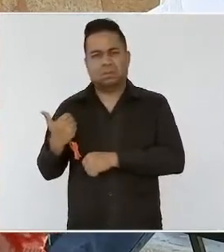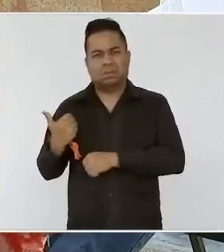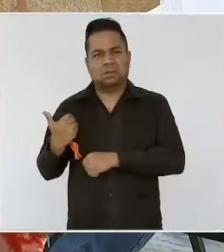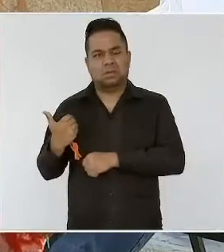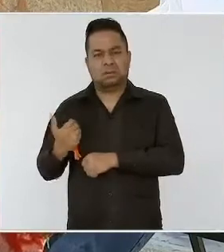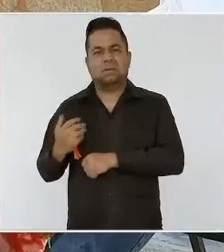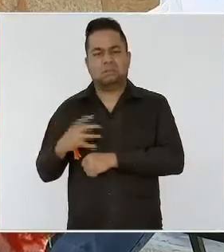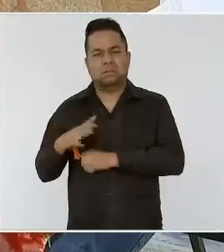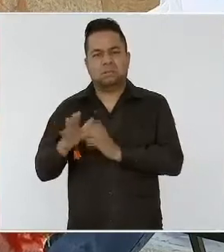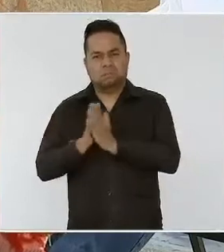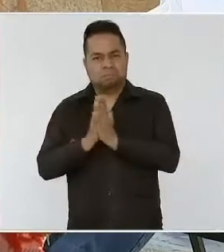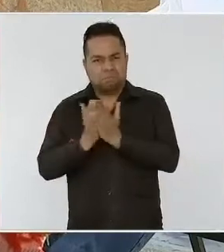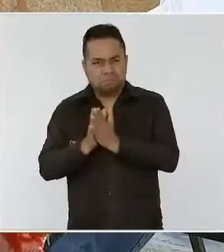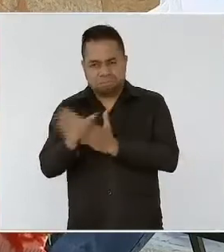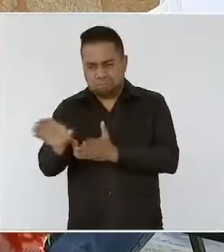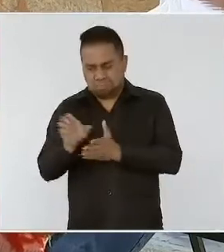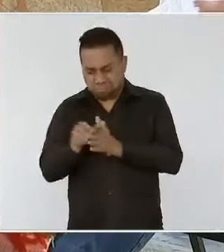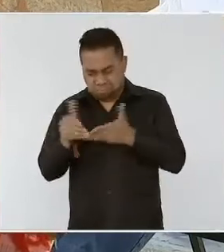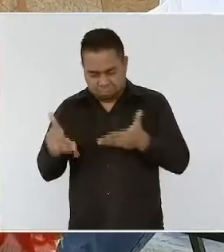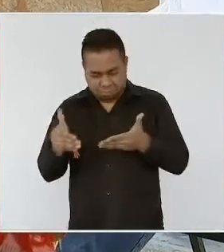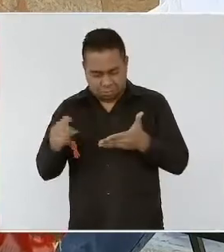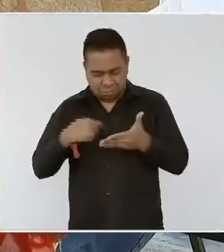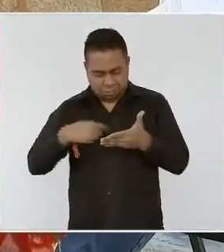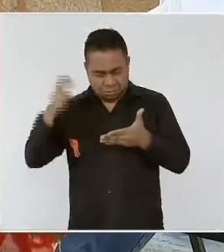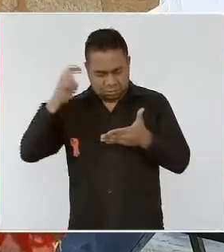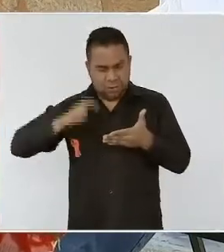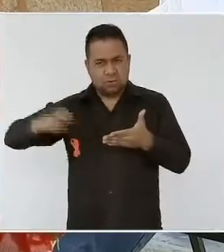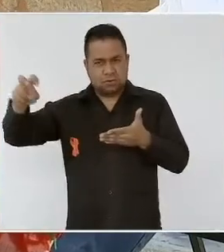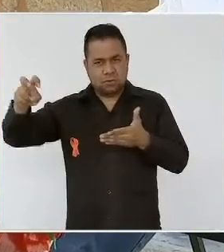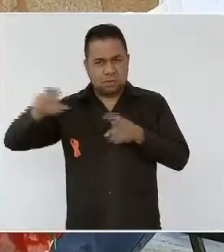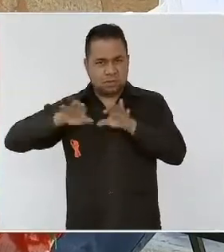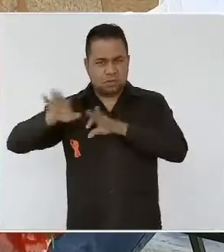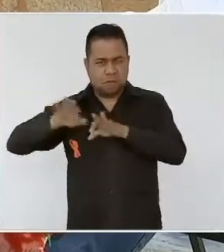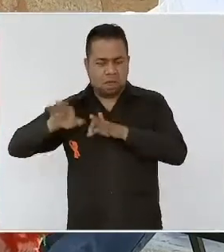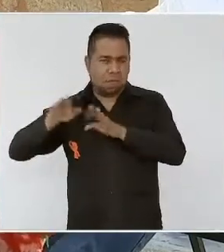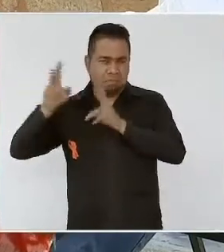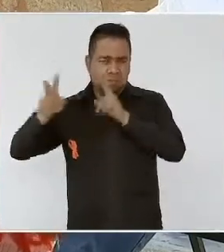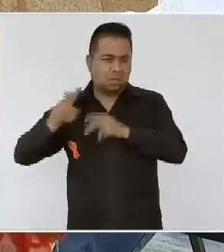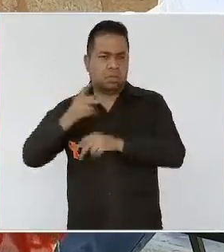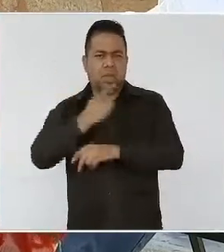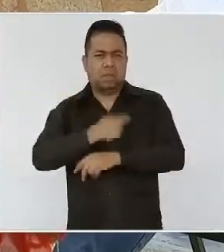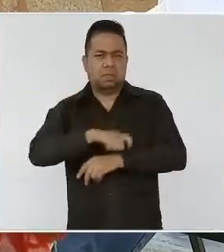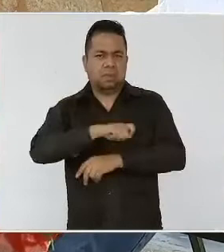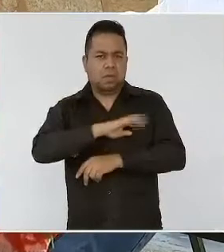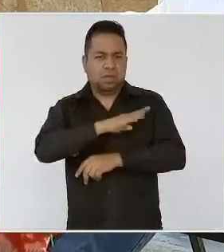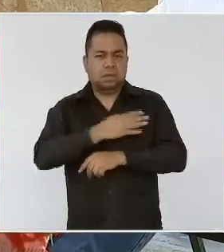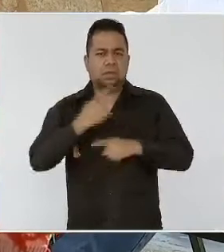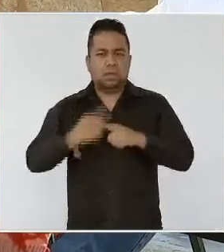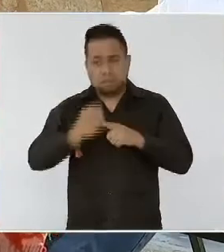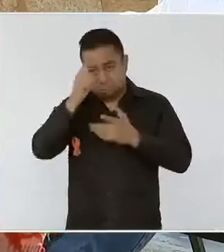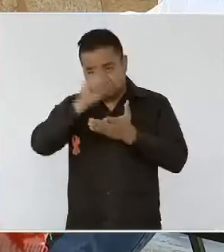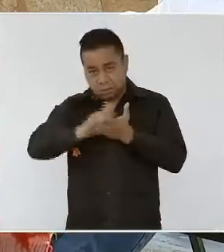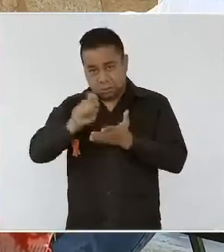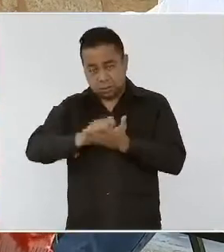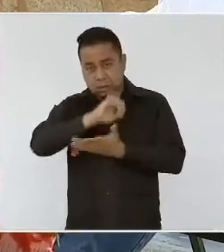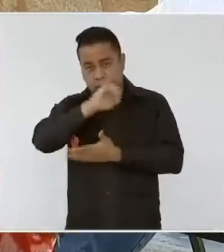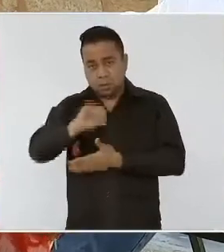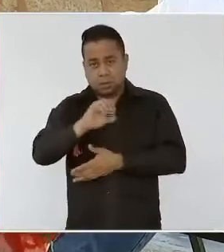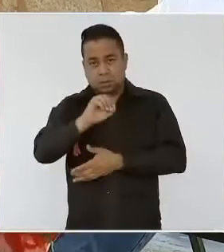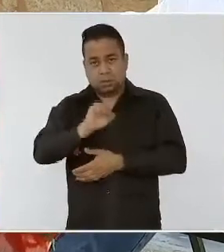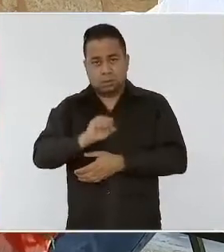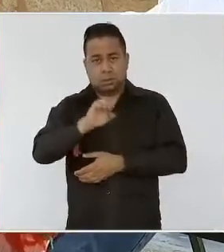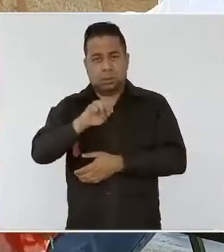un libro, cuando hicimos una gira por España, del gran José Martí, poeta,